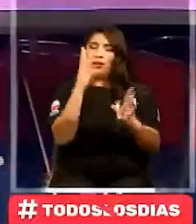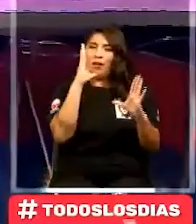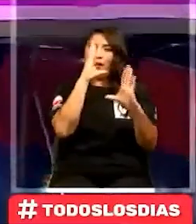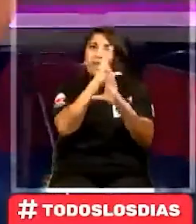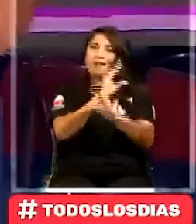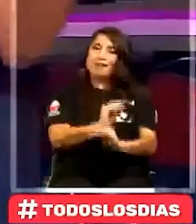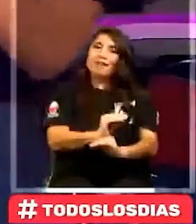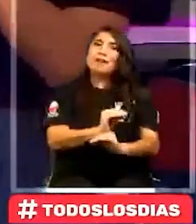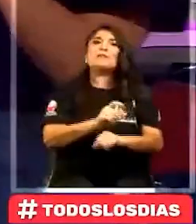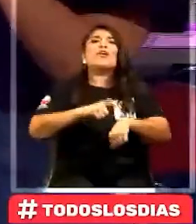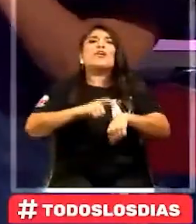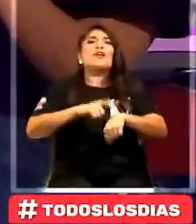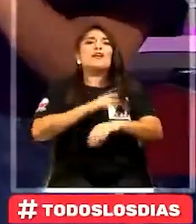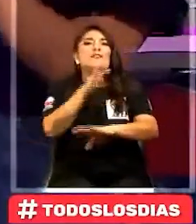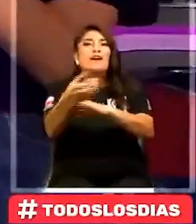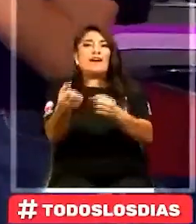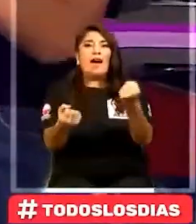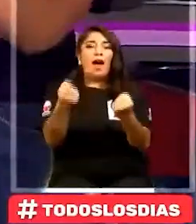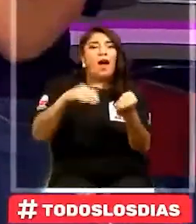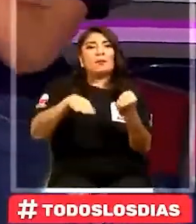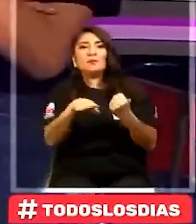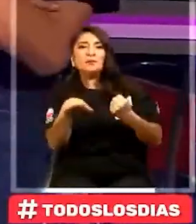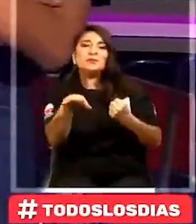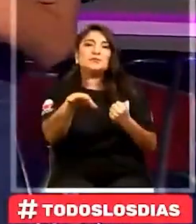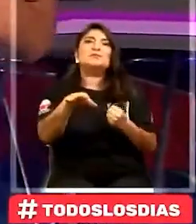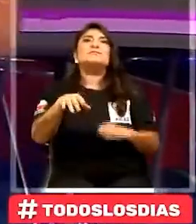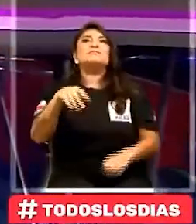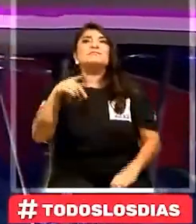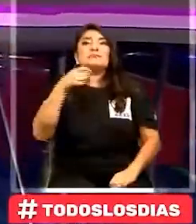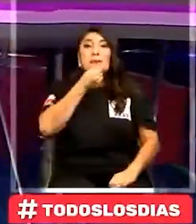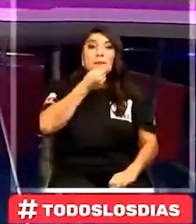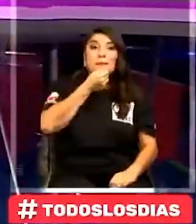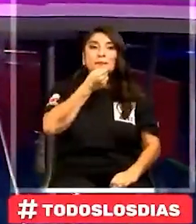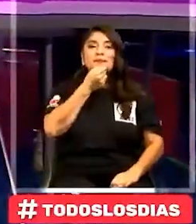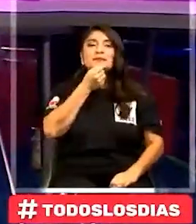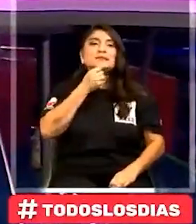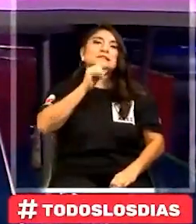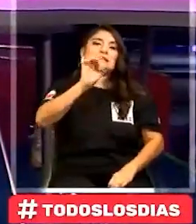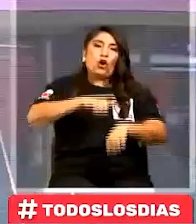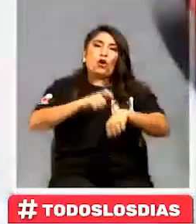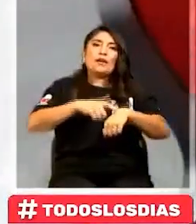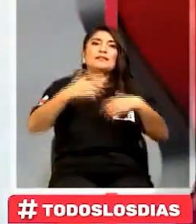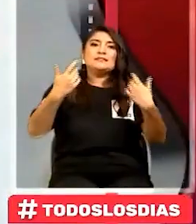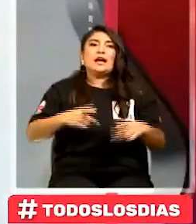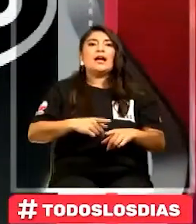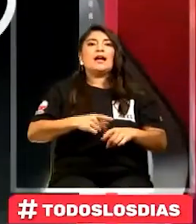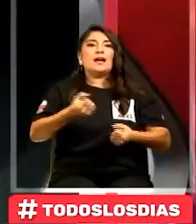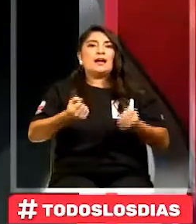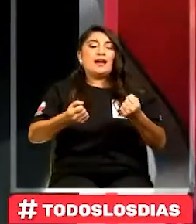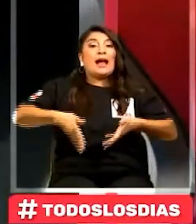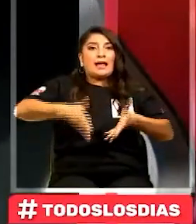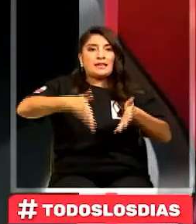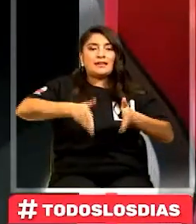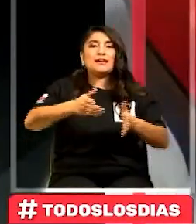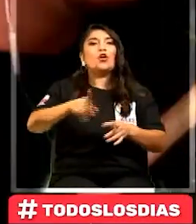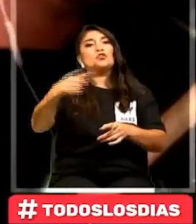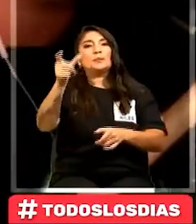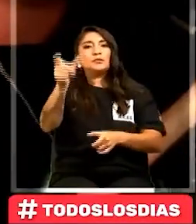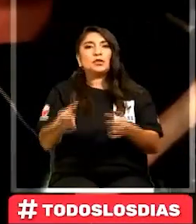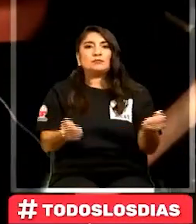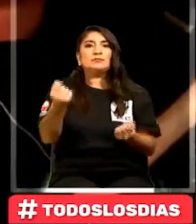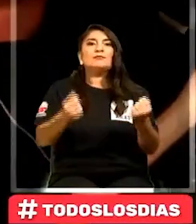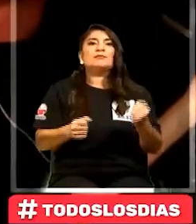Es la hora de ir al carpool. Exactamente, es la hora de salir a la calle con otro gran conductor, un Fittipaldi que además